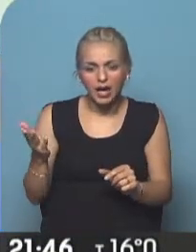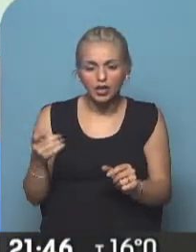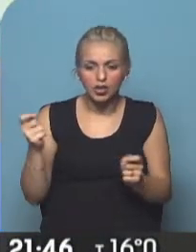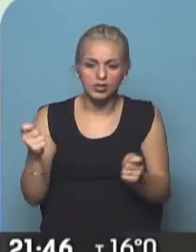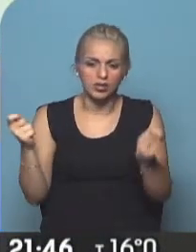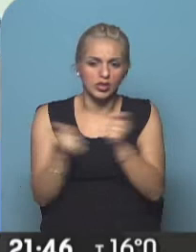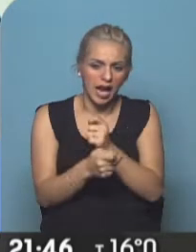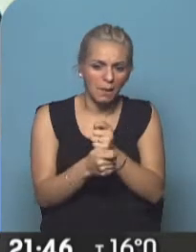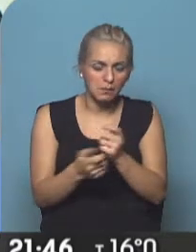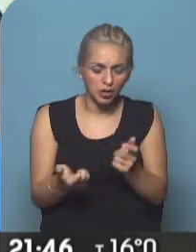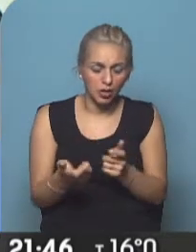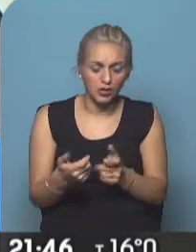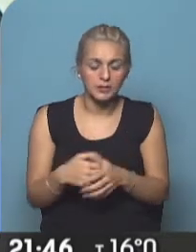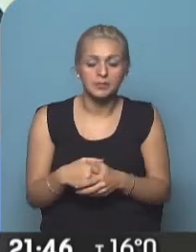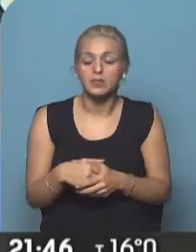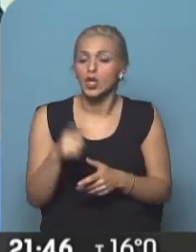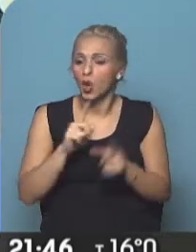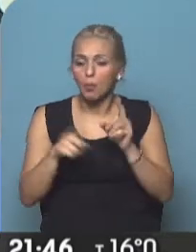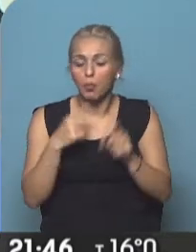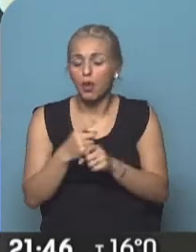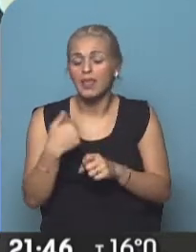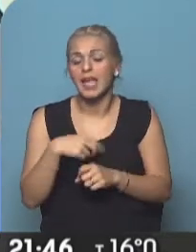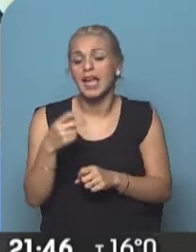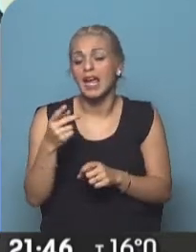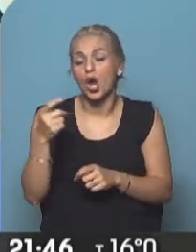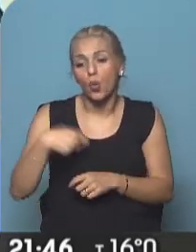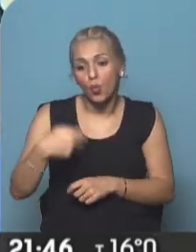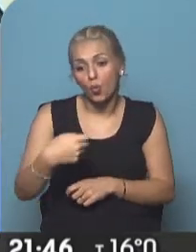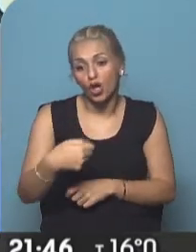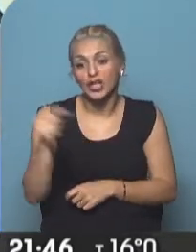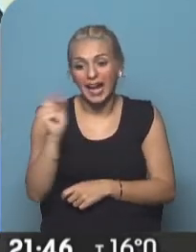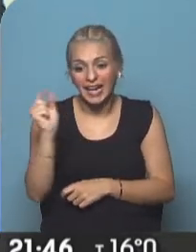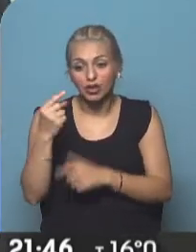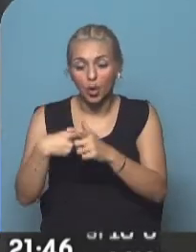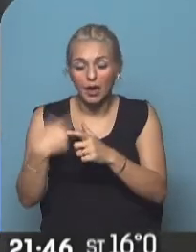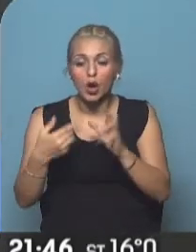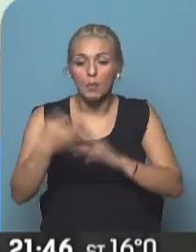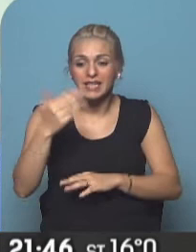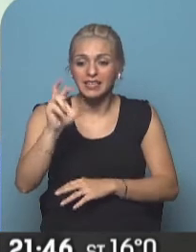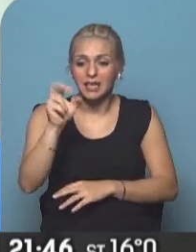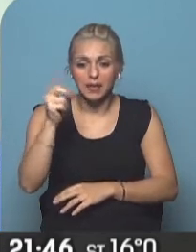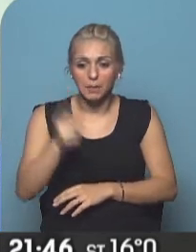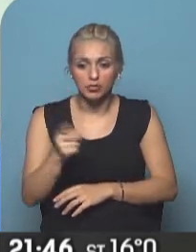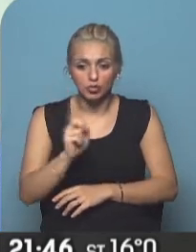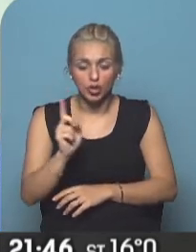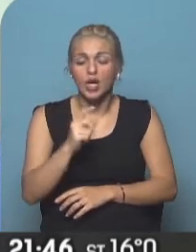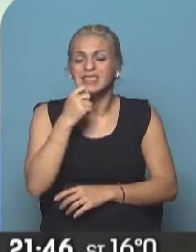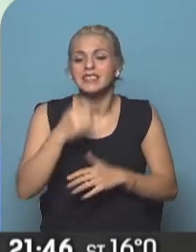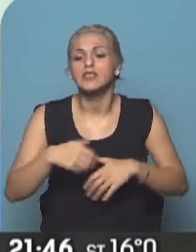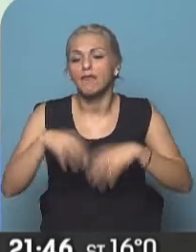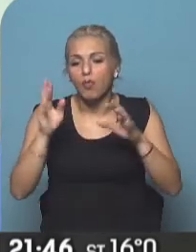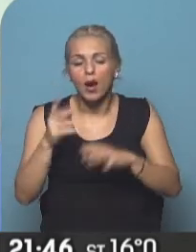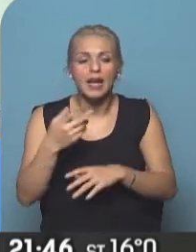exceder el aumento de la cuota al 30 por ciento de los ingresos del grupo familiar si excediera se manda a las cuotas al final